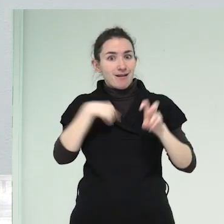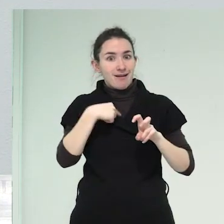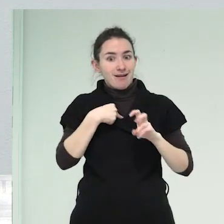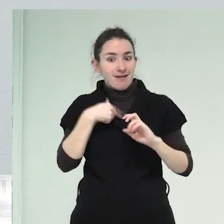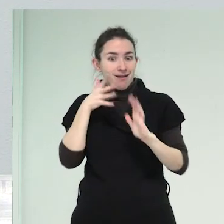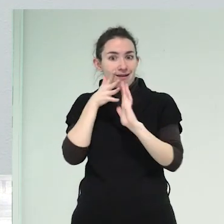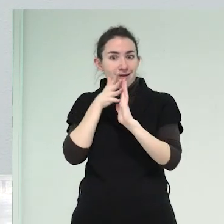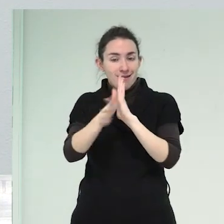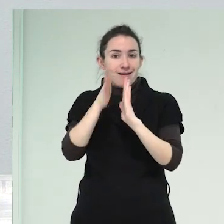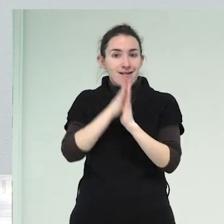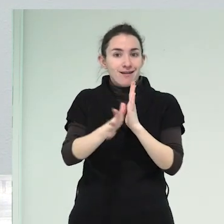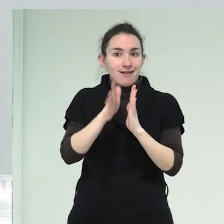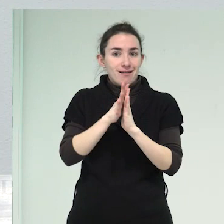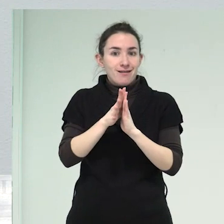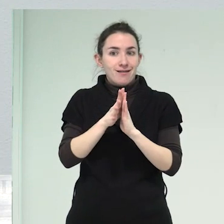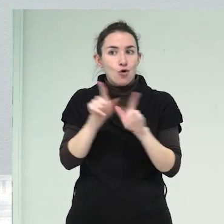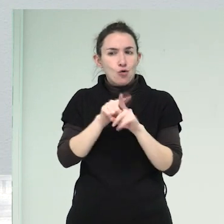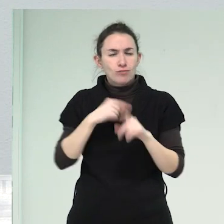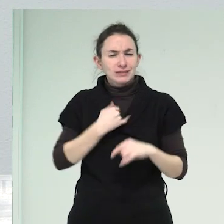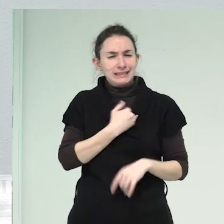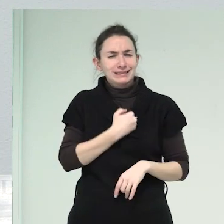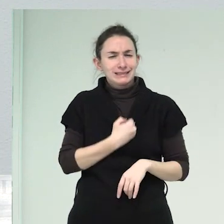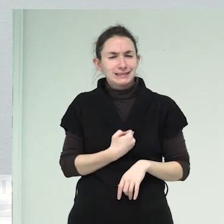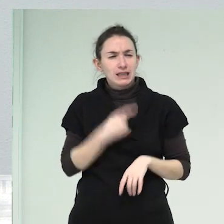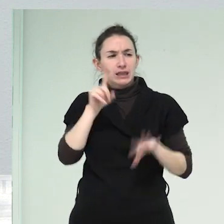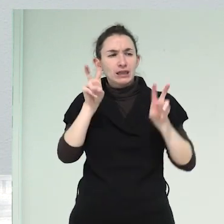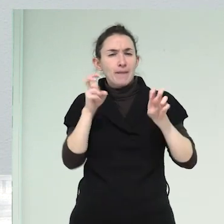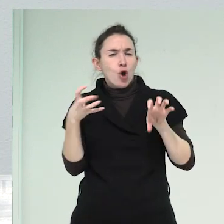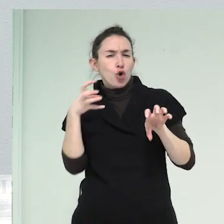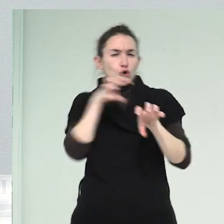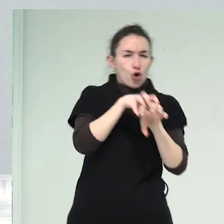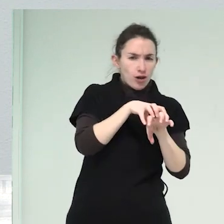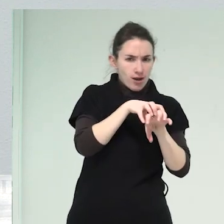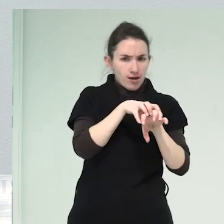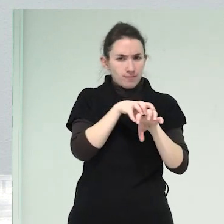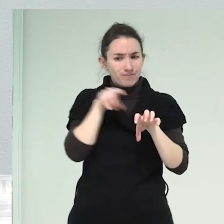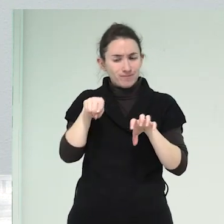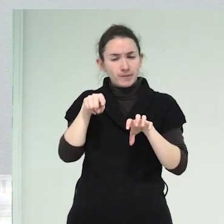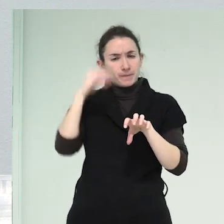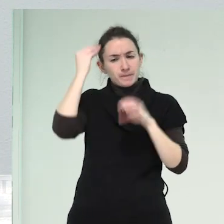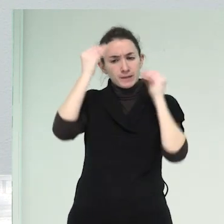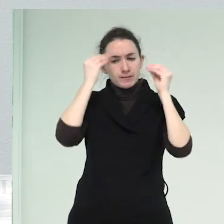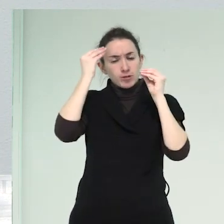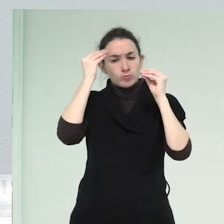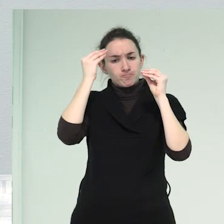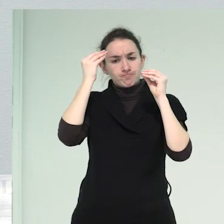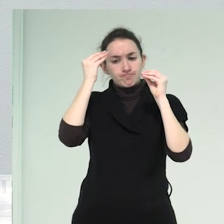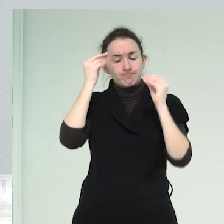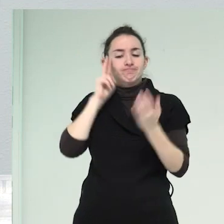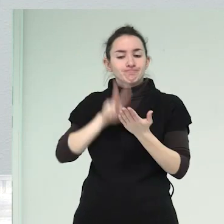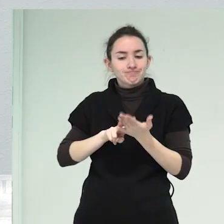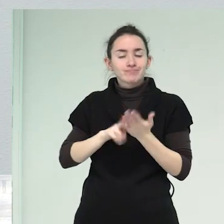de los que yo hablo, lo hago desde la herida colonial y ese pensamiento fronterizo que nos recuerda cuando una lee